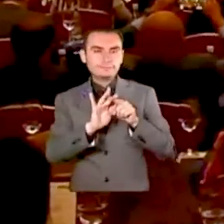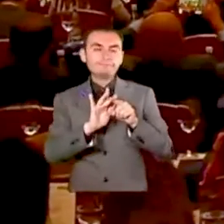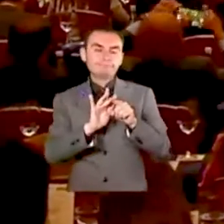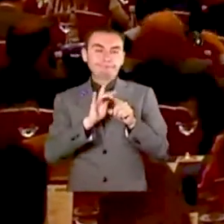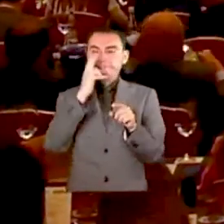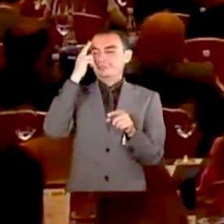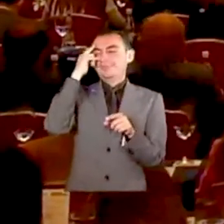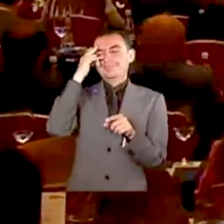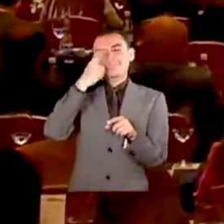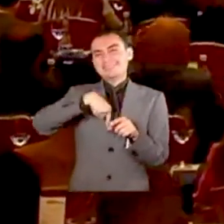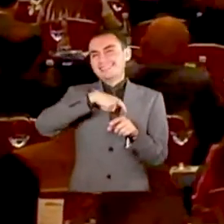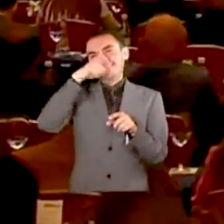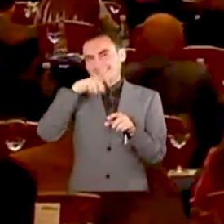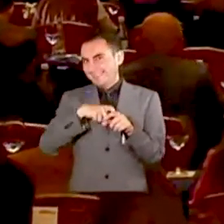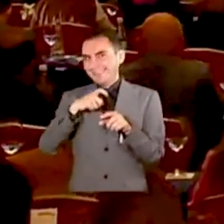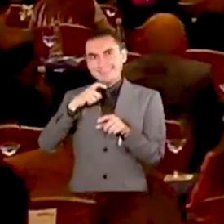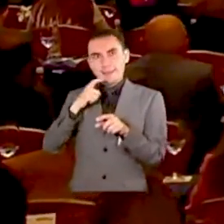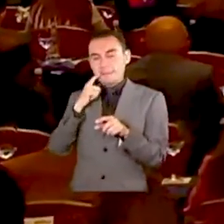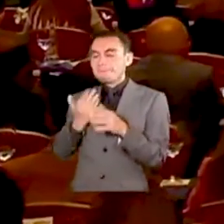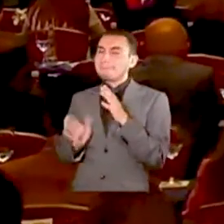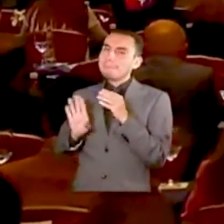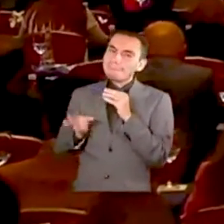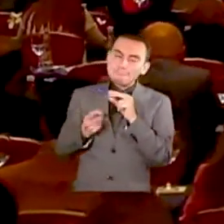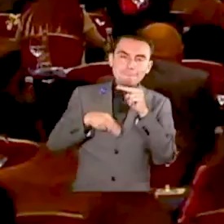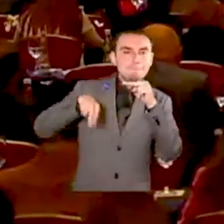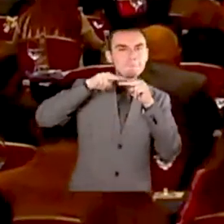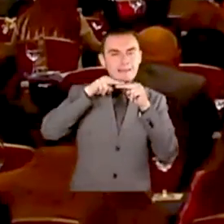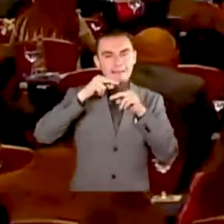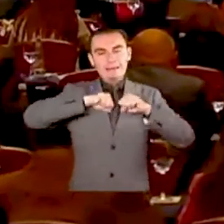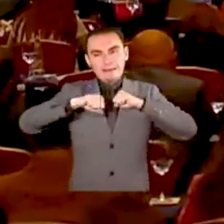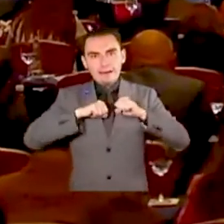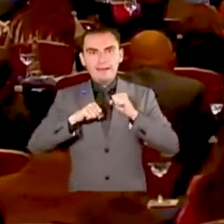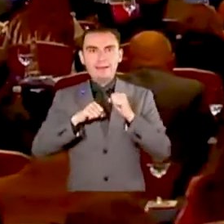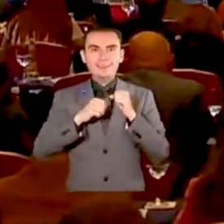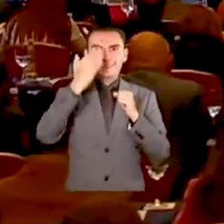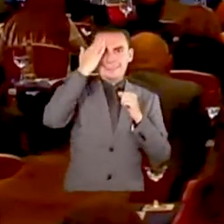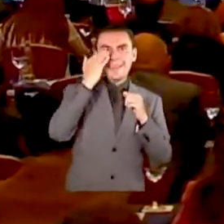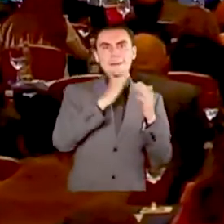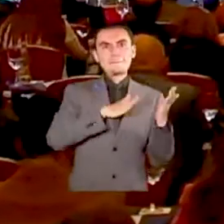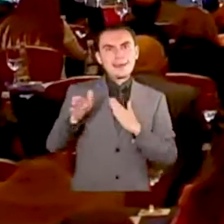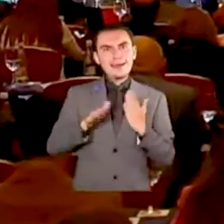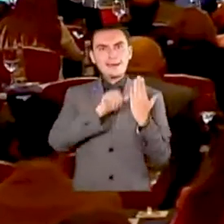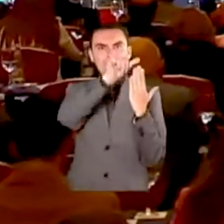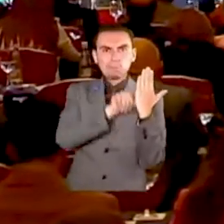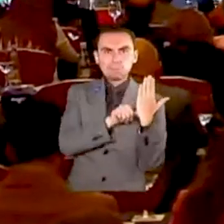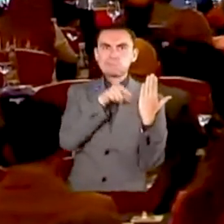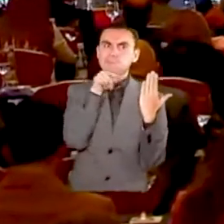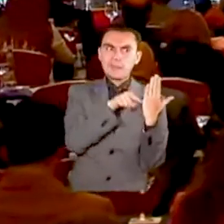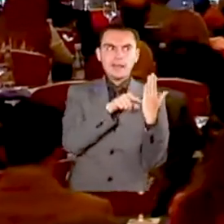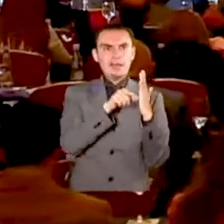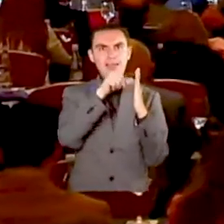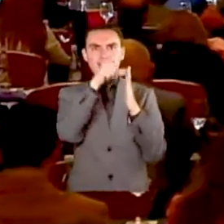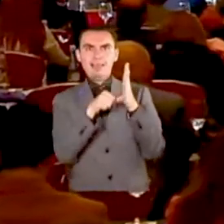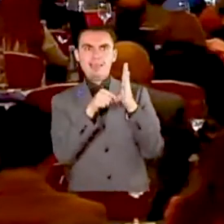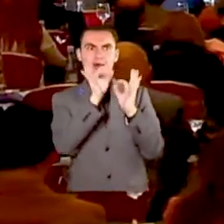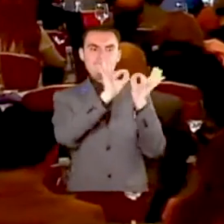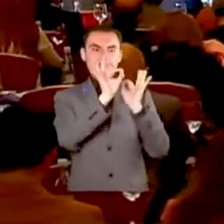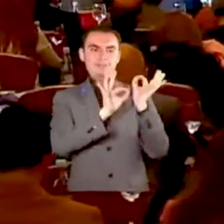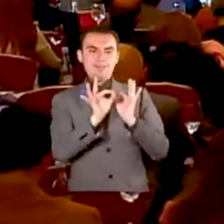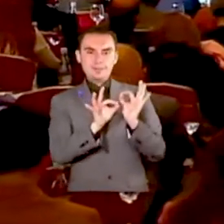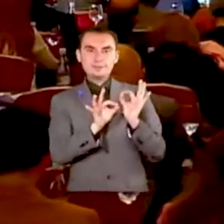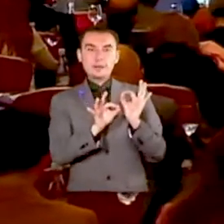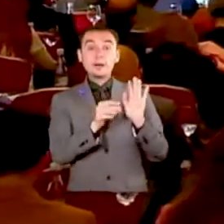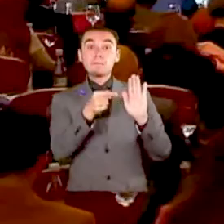avances y mejor coordinación, lo que tiene que ver con los planes, con los programas de la reforma rural integral. Tiene